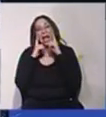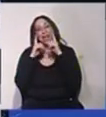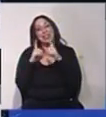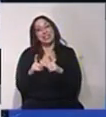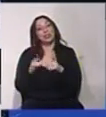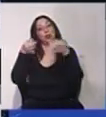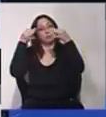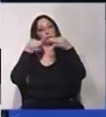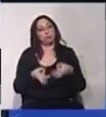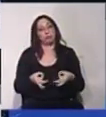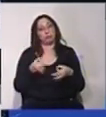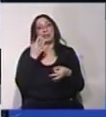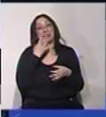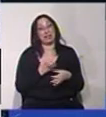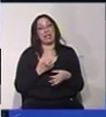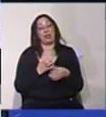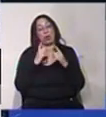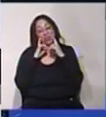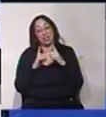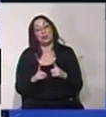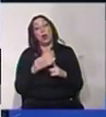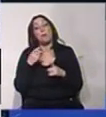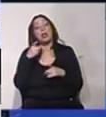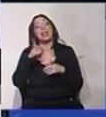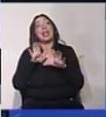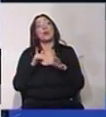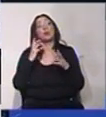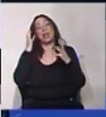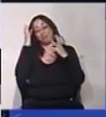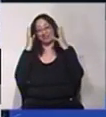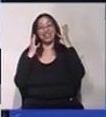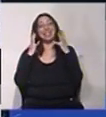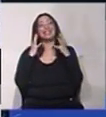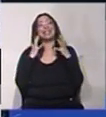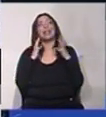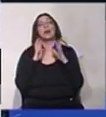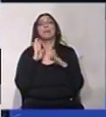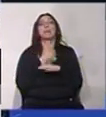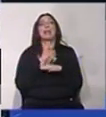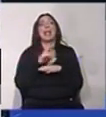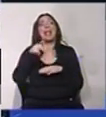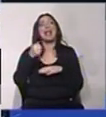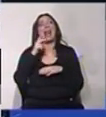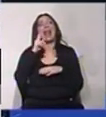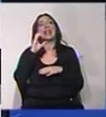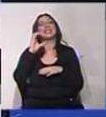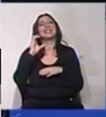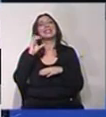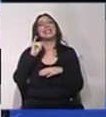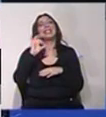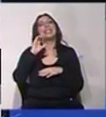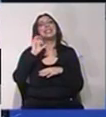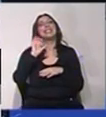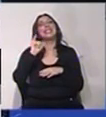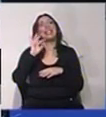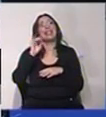atención porque justamente la persona está en una crisis, yo diría, narcisística, donde lo que le pasa a él